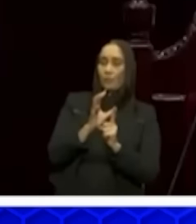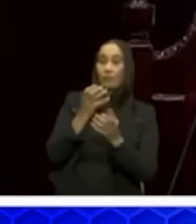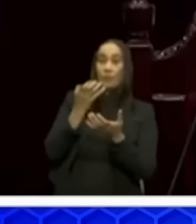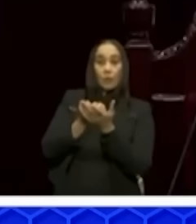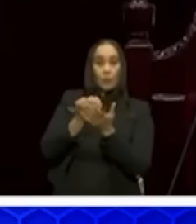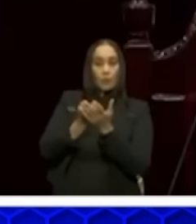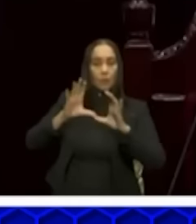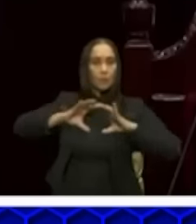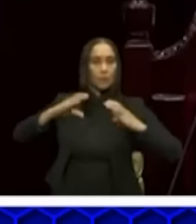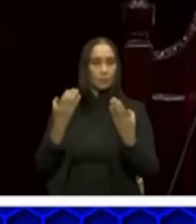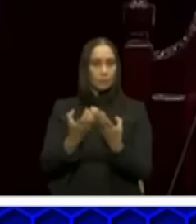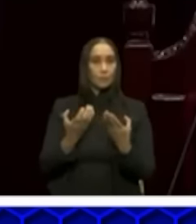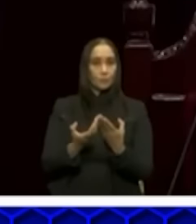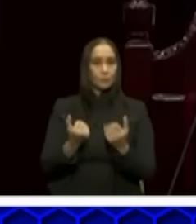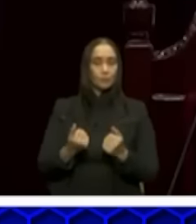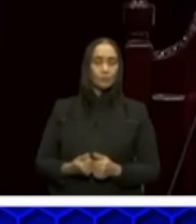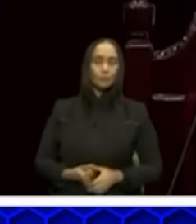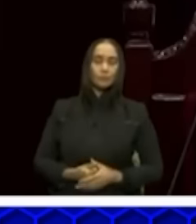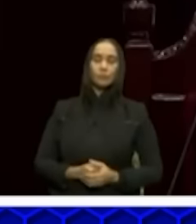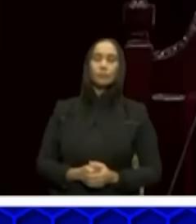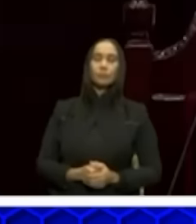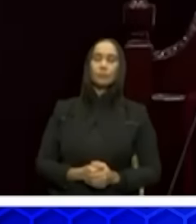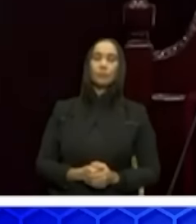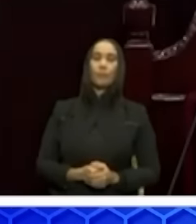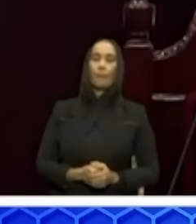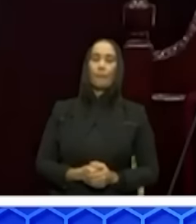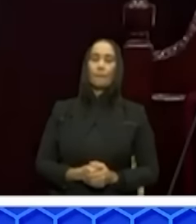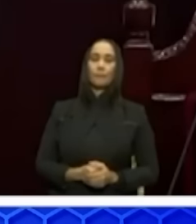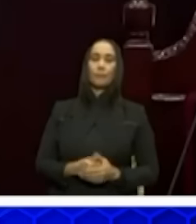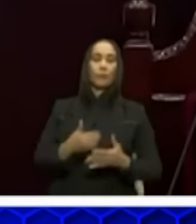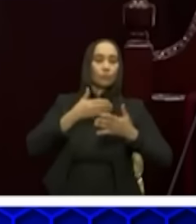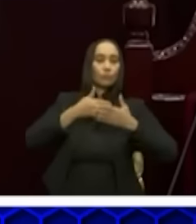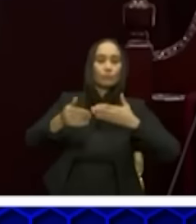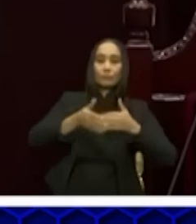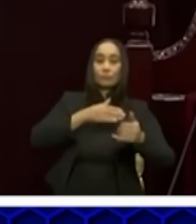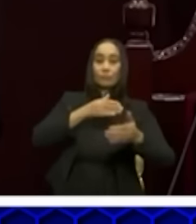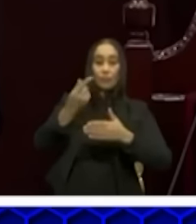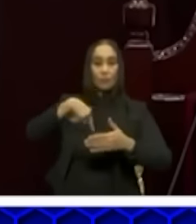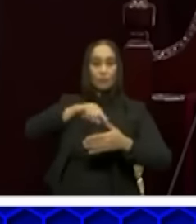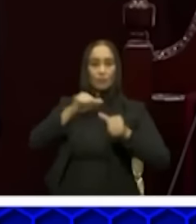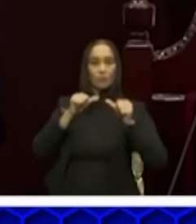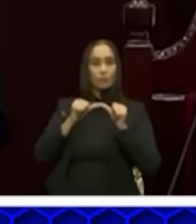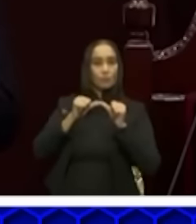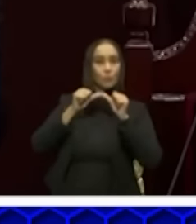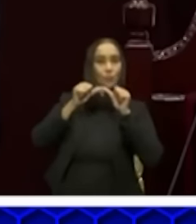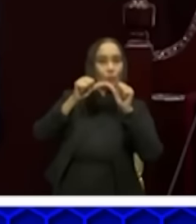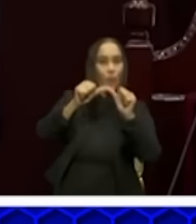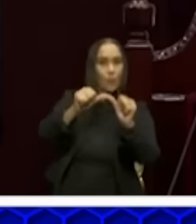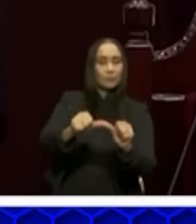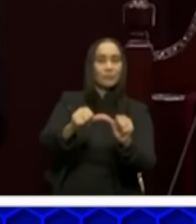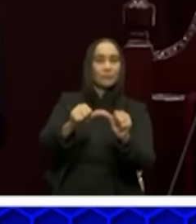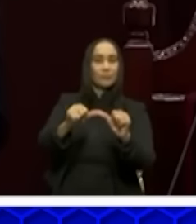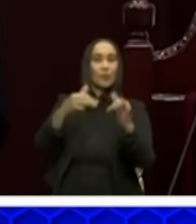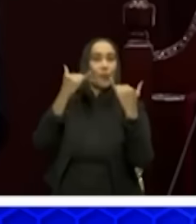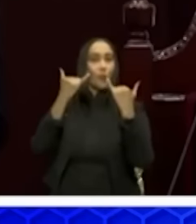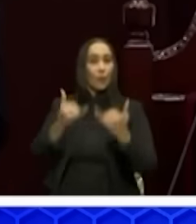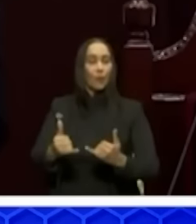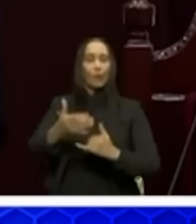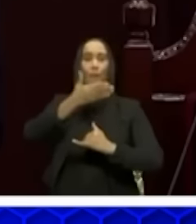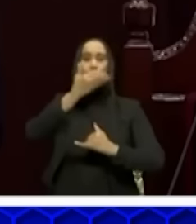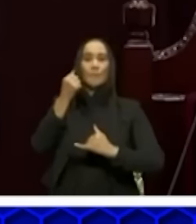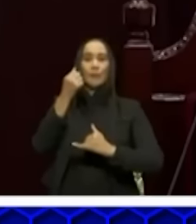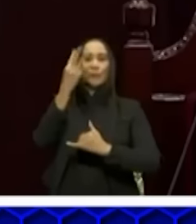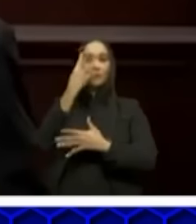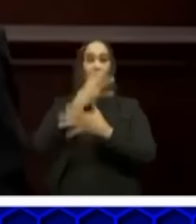teleférico el de Santiago el teleférico de Santiago Lo cierto